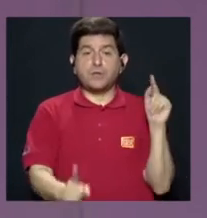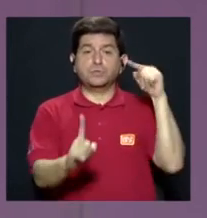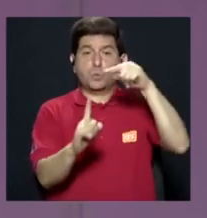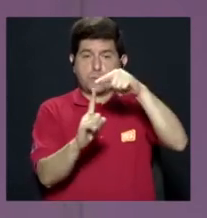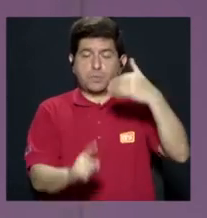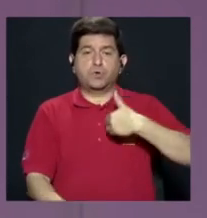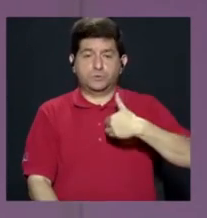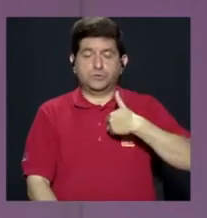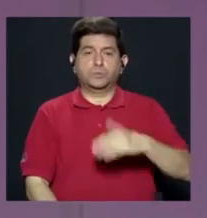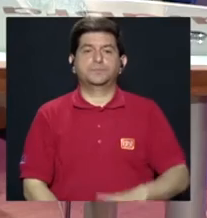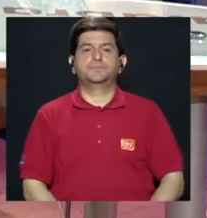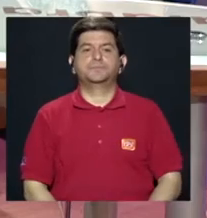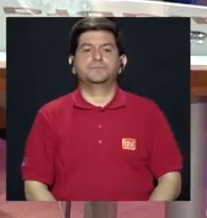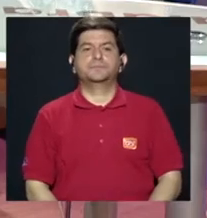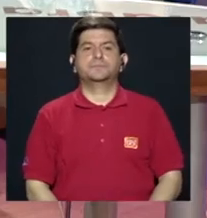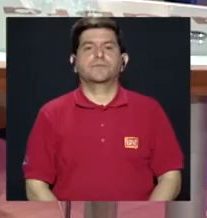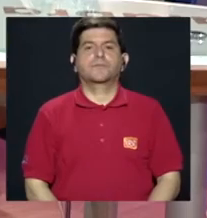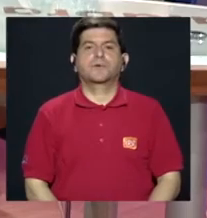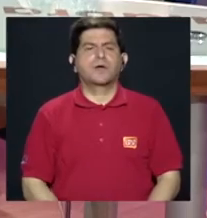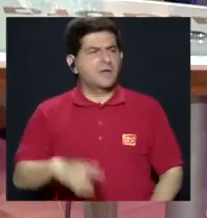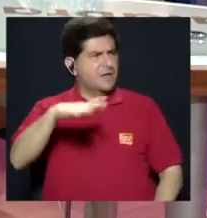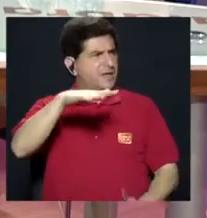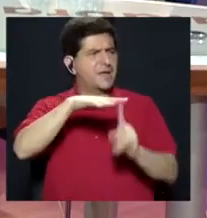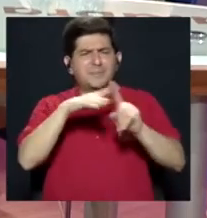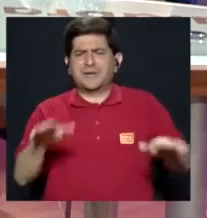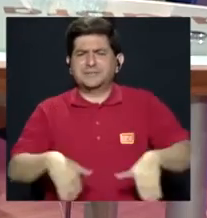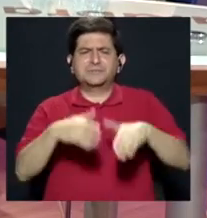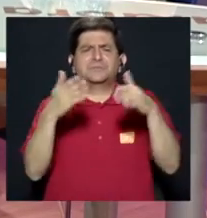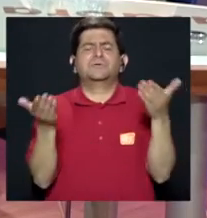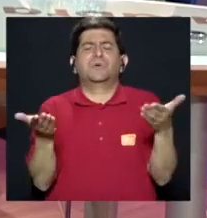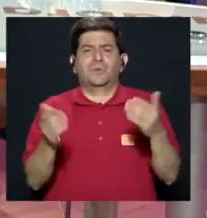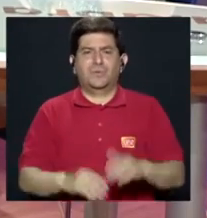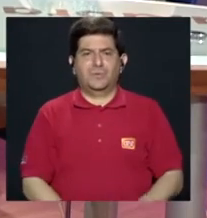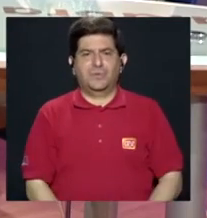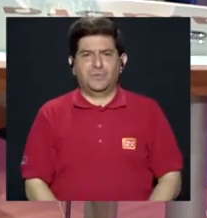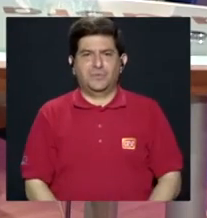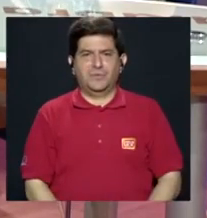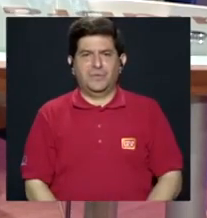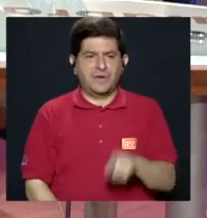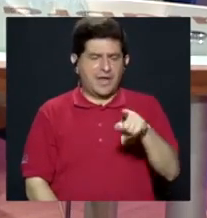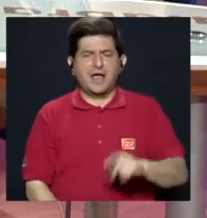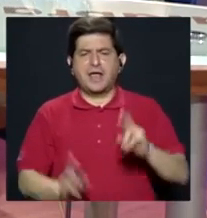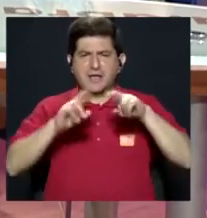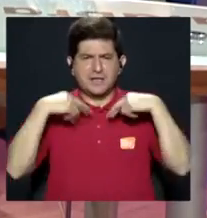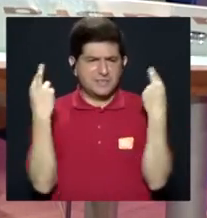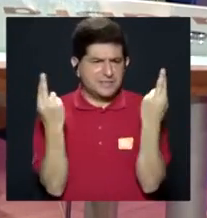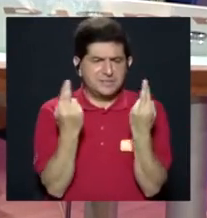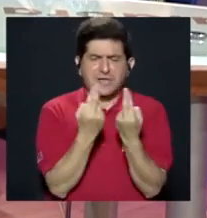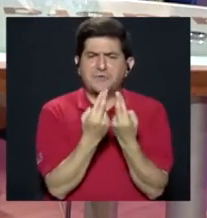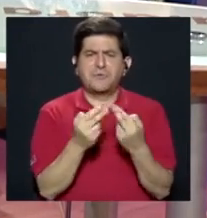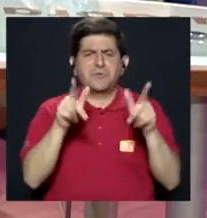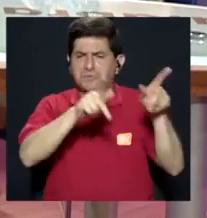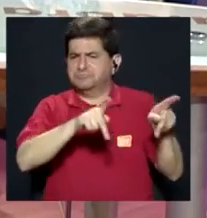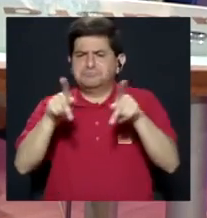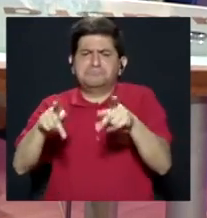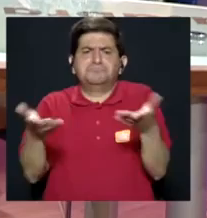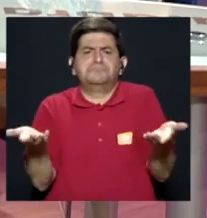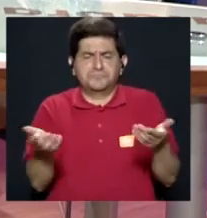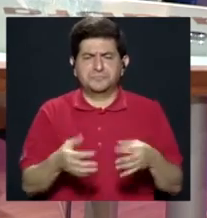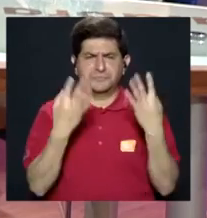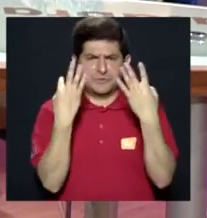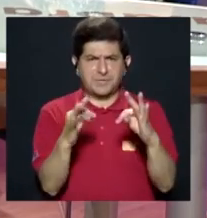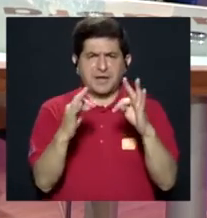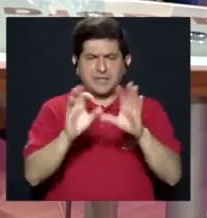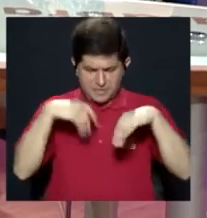que la formamos. ¿Cómo surgió, cómo sucedió este encuentro entre ustedes para